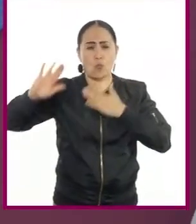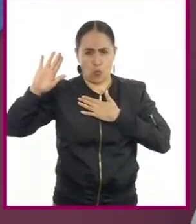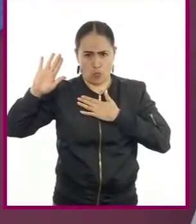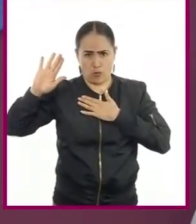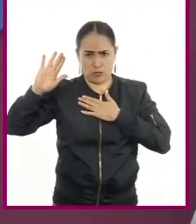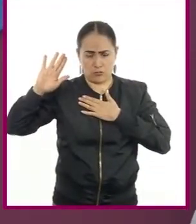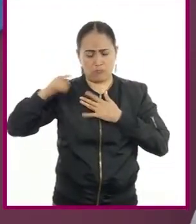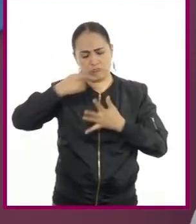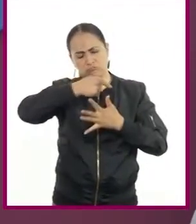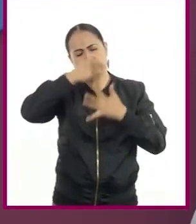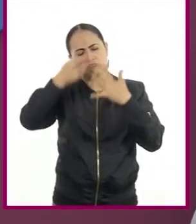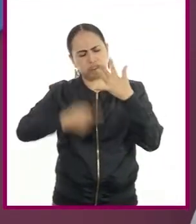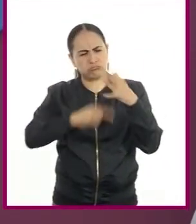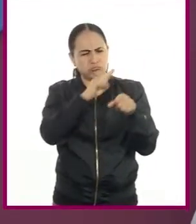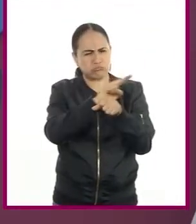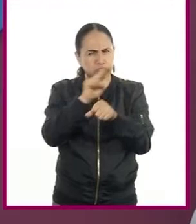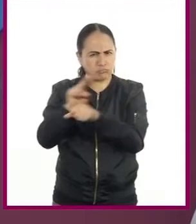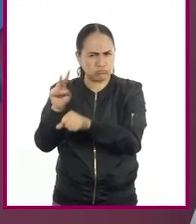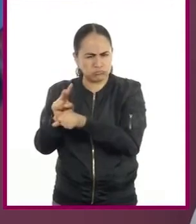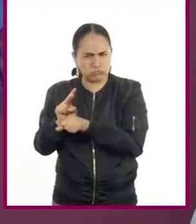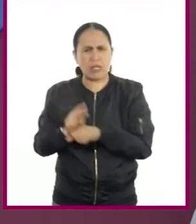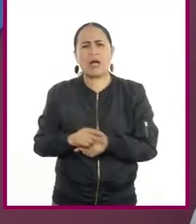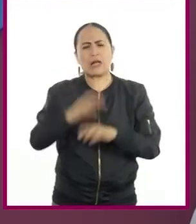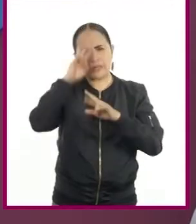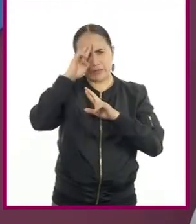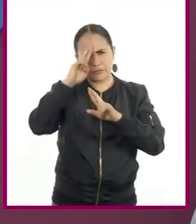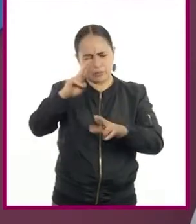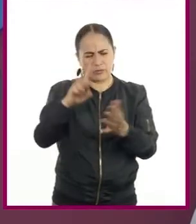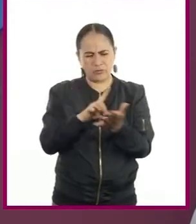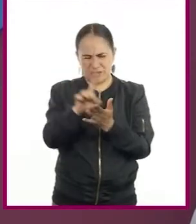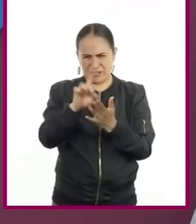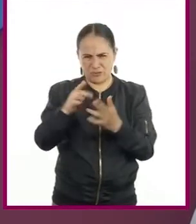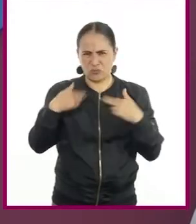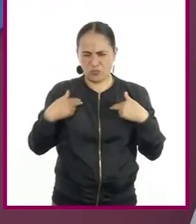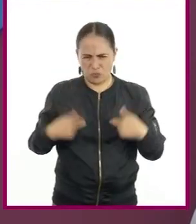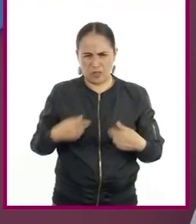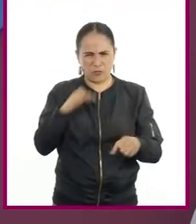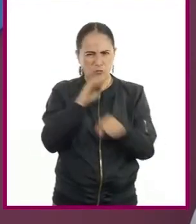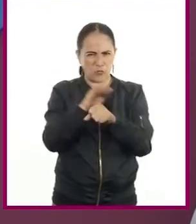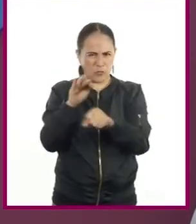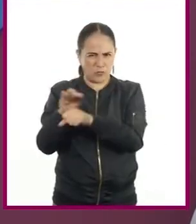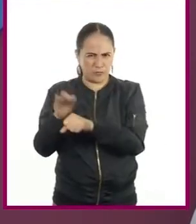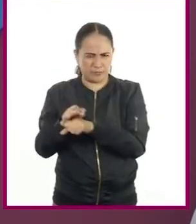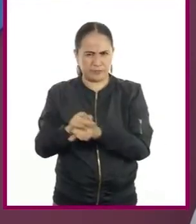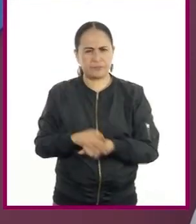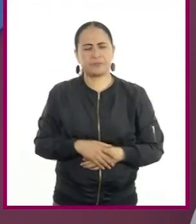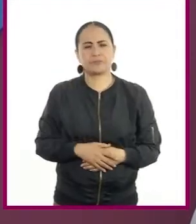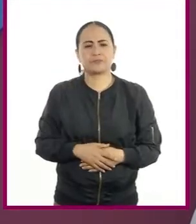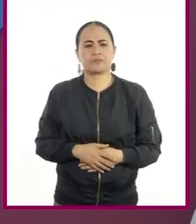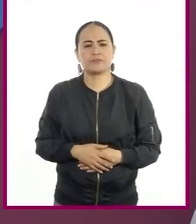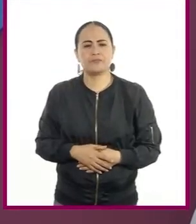entre otras cosas, por la defensa y el respeto a los derechos humanos de sus connacionales.